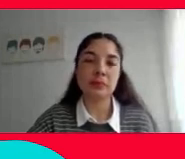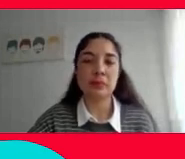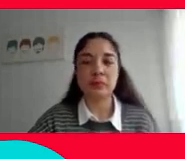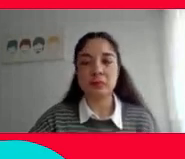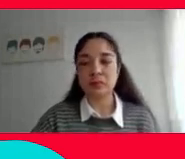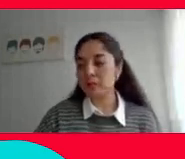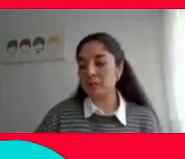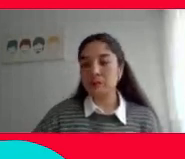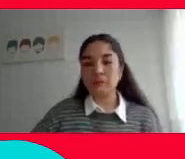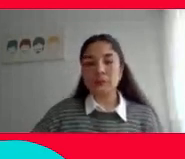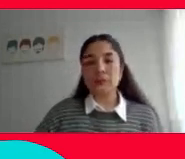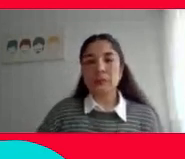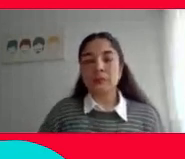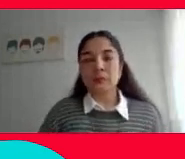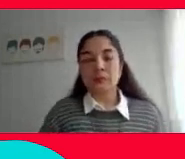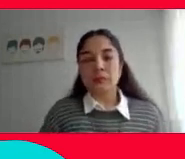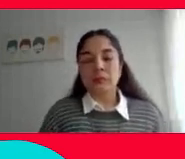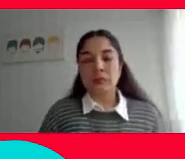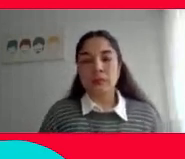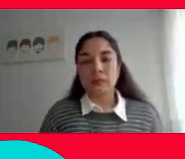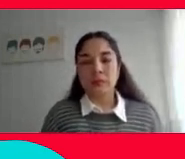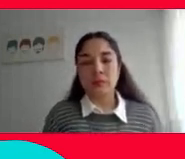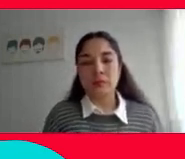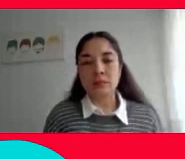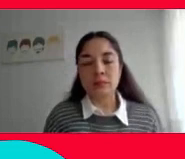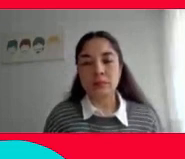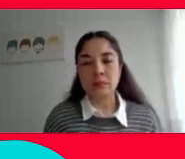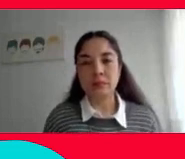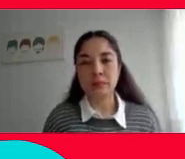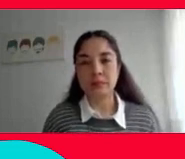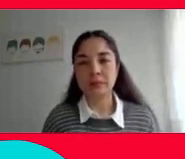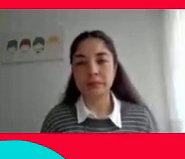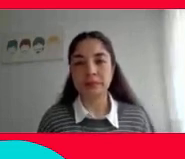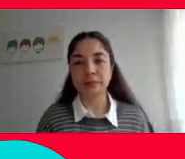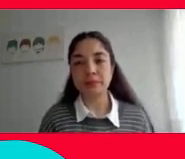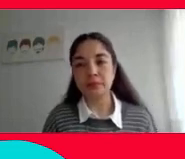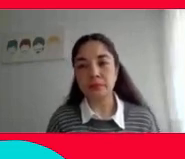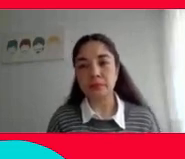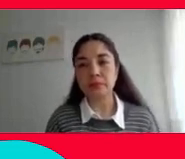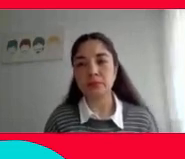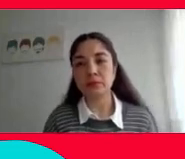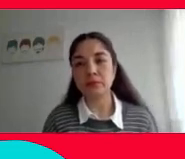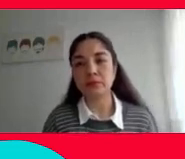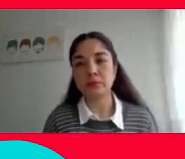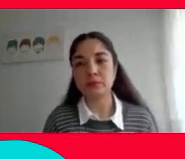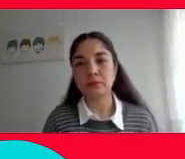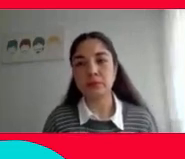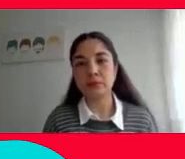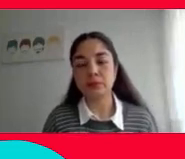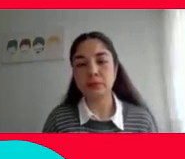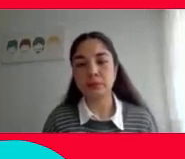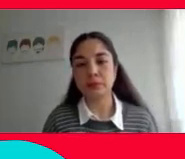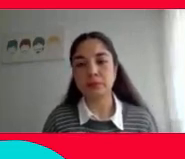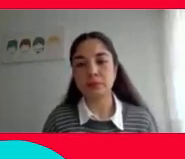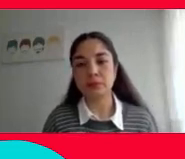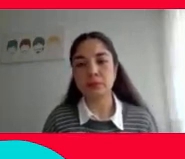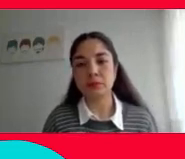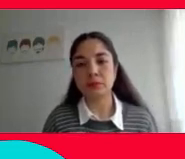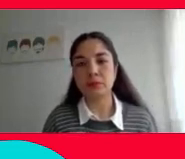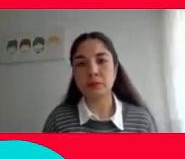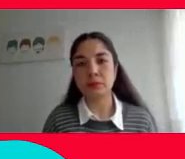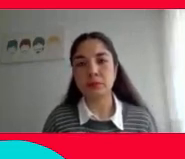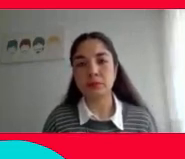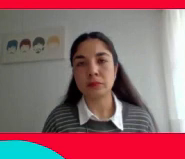de secuenciación es bastante complejo, ¿sí? Hay alternativas, hoy día se están usando algunas alternativas como PCR específicos para